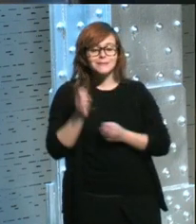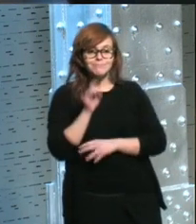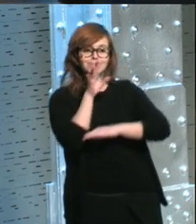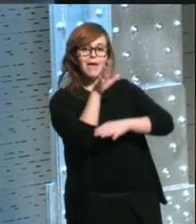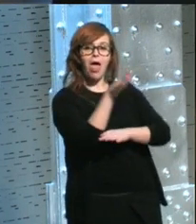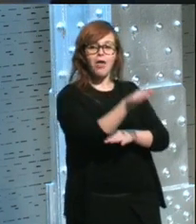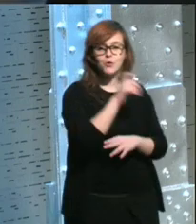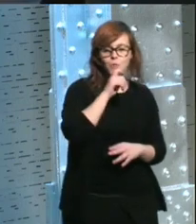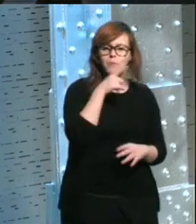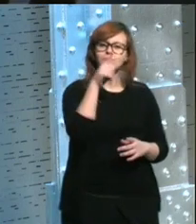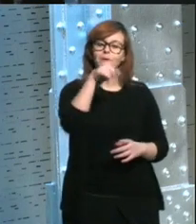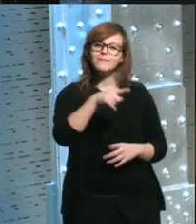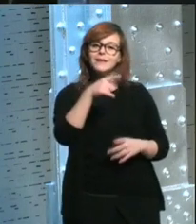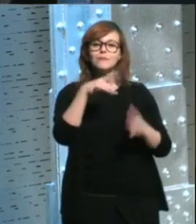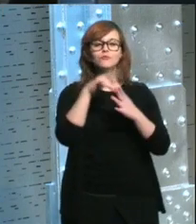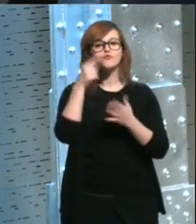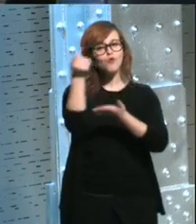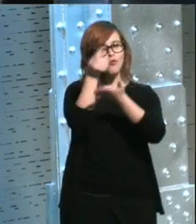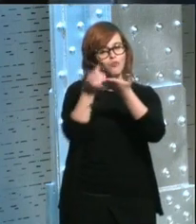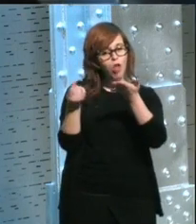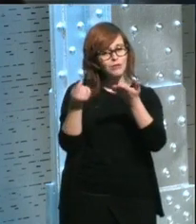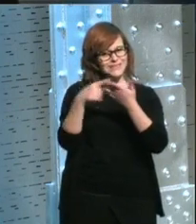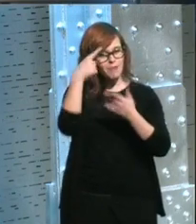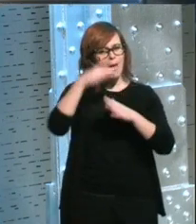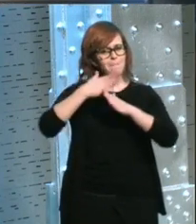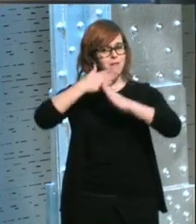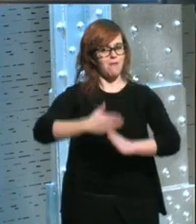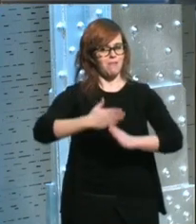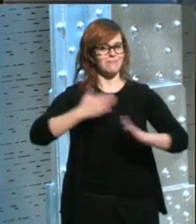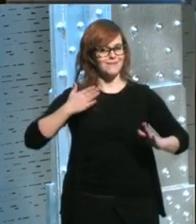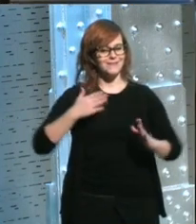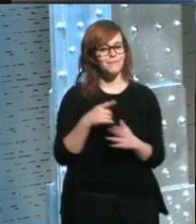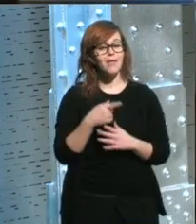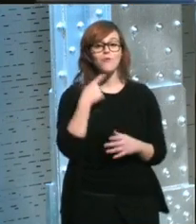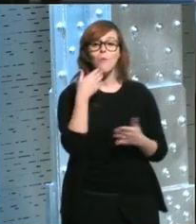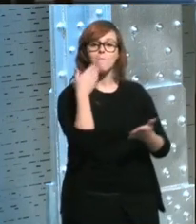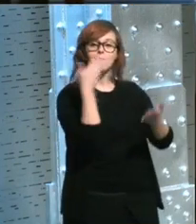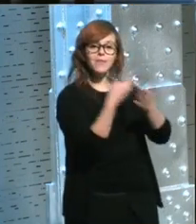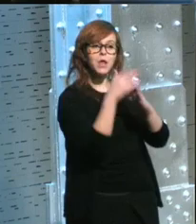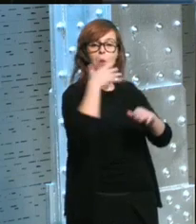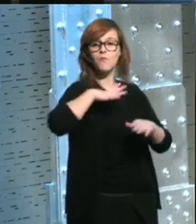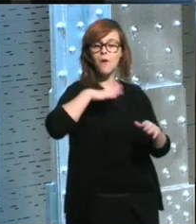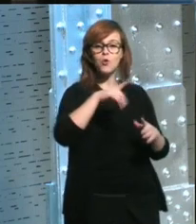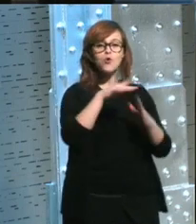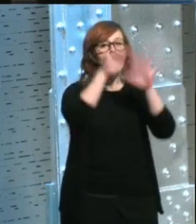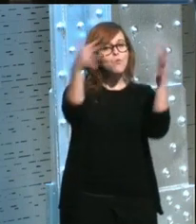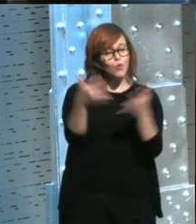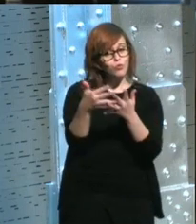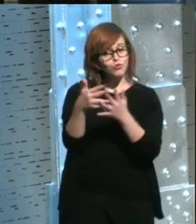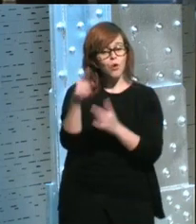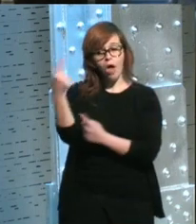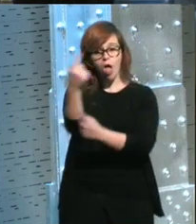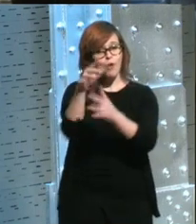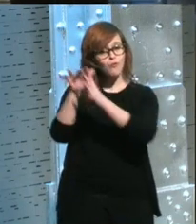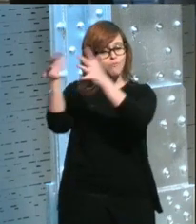aquí unos rotuladores de estos permanentes y voy a pedir que vaya pasando la bola del mundo por todos vosotros